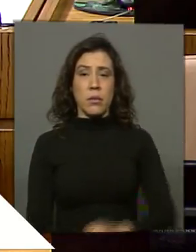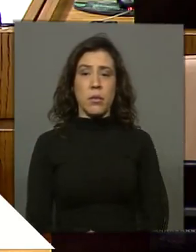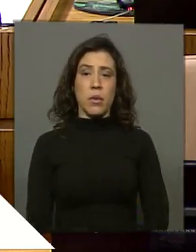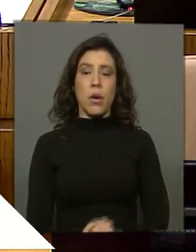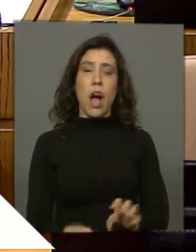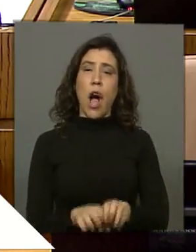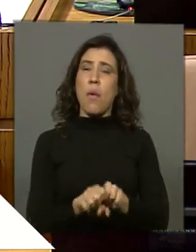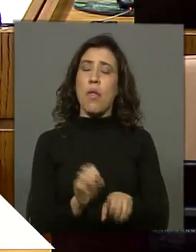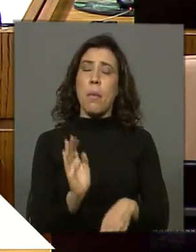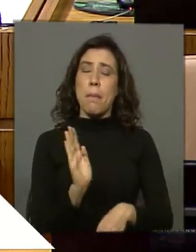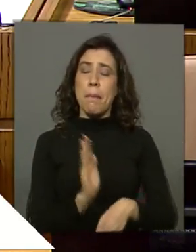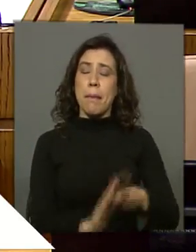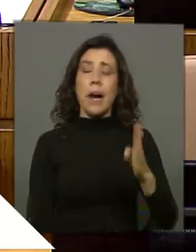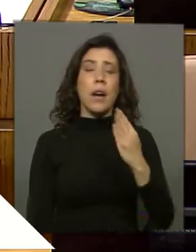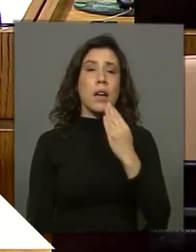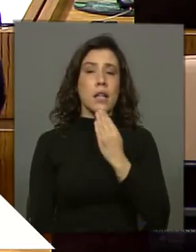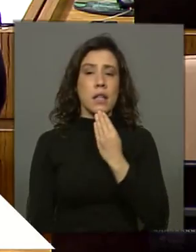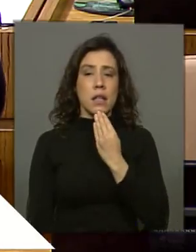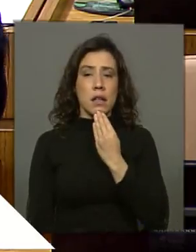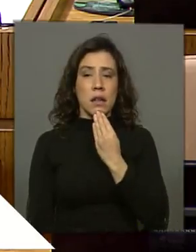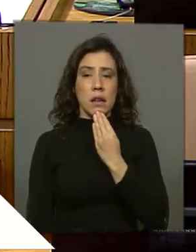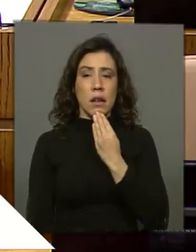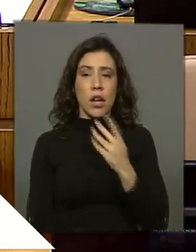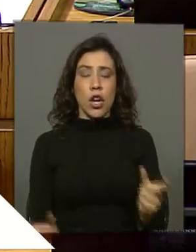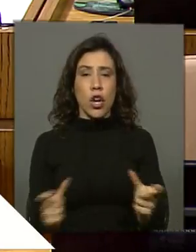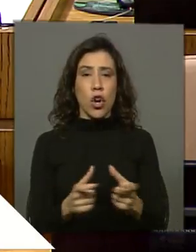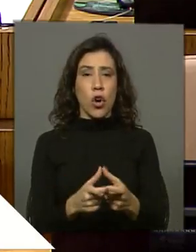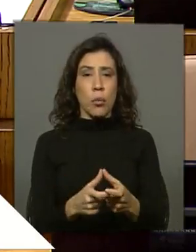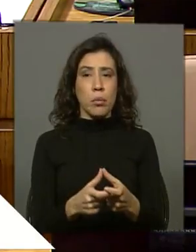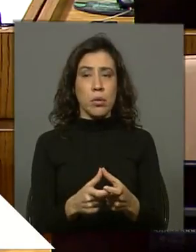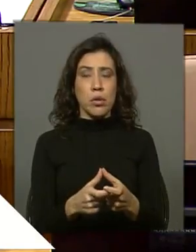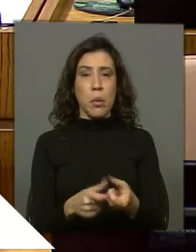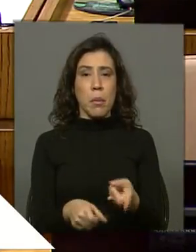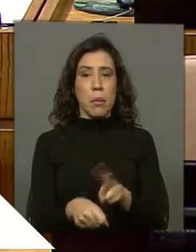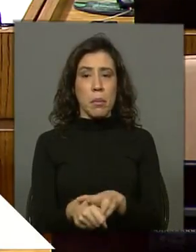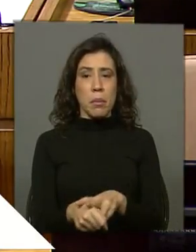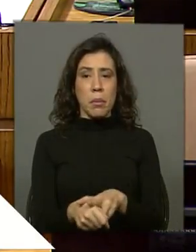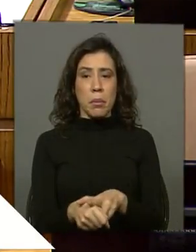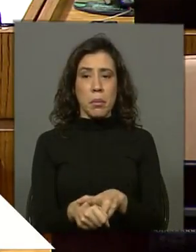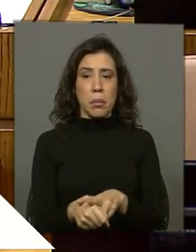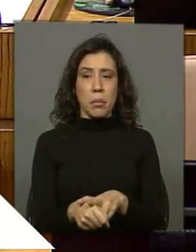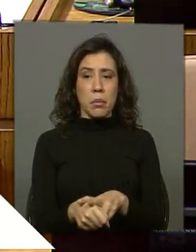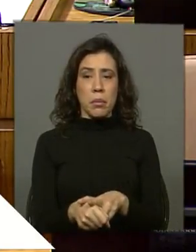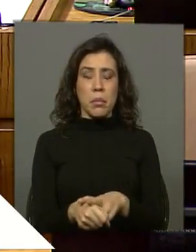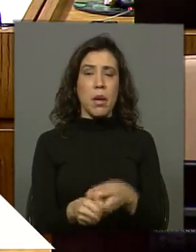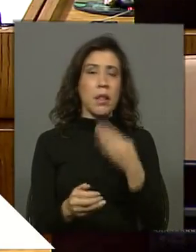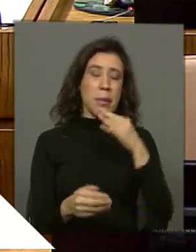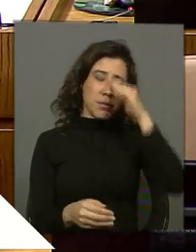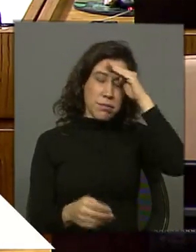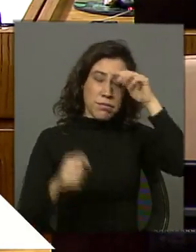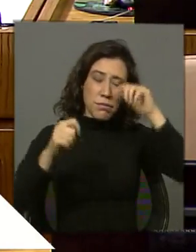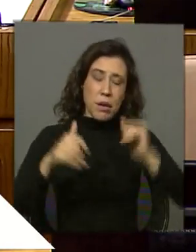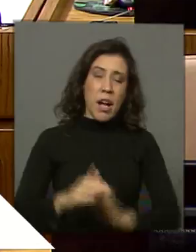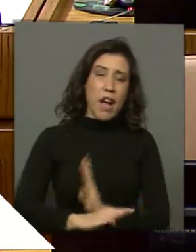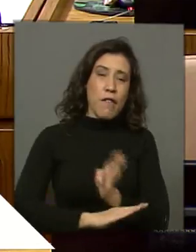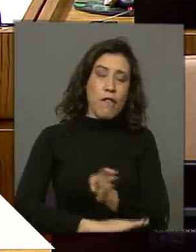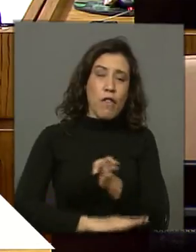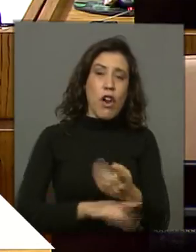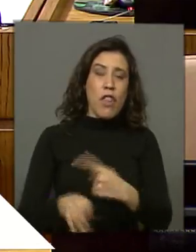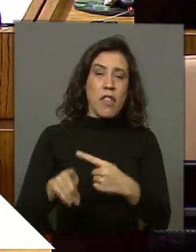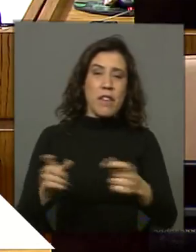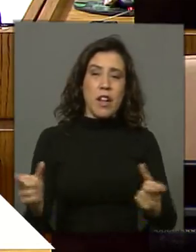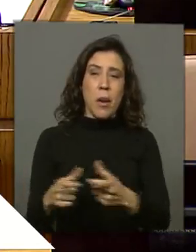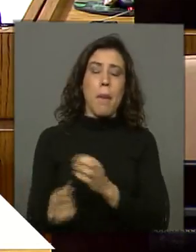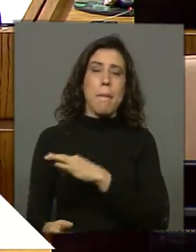mayoritario también en la comisión mixta y para qué decir entre los técnicos que fueron a distintas comisiones